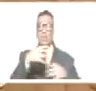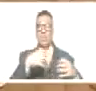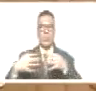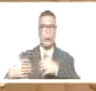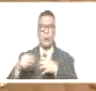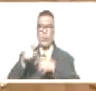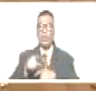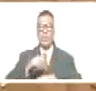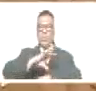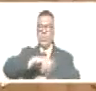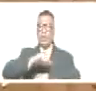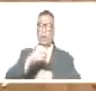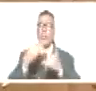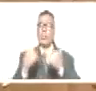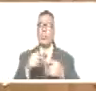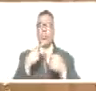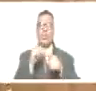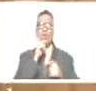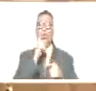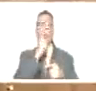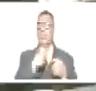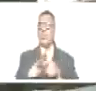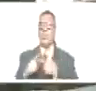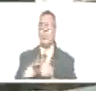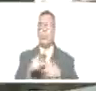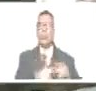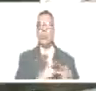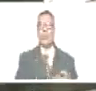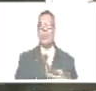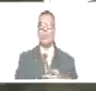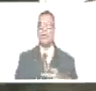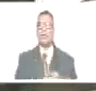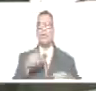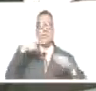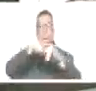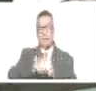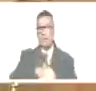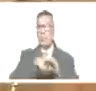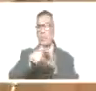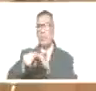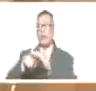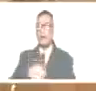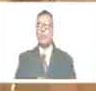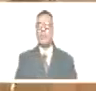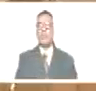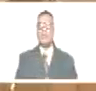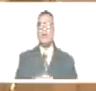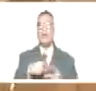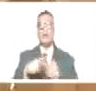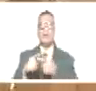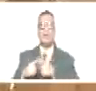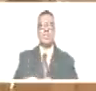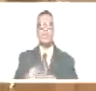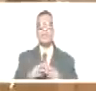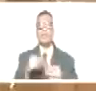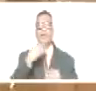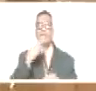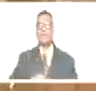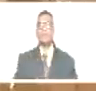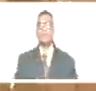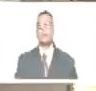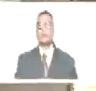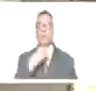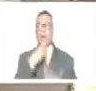corruptos. Llámense como se llamen, se metan donde se metan y sean quienes sean. Gracias, compañero.